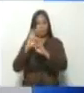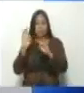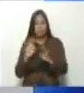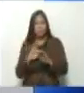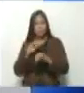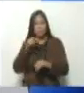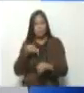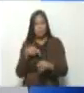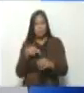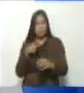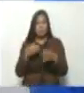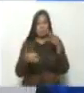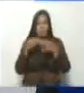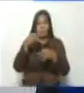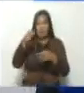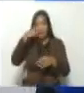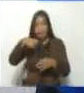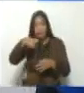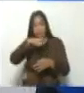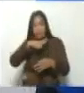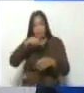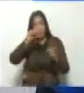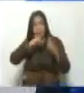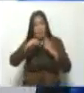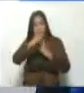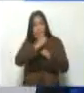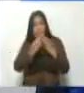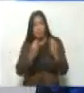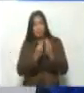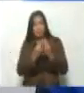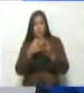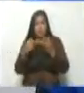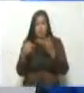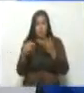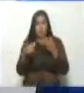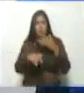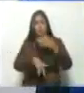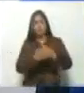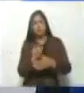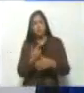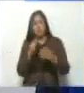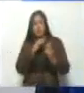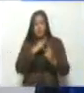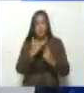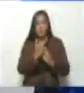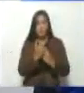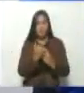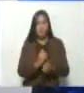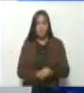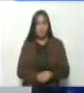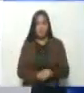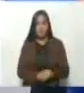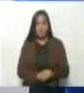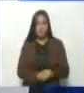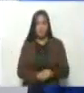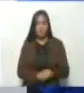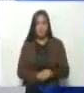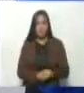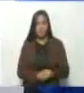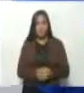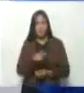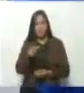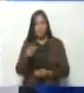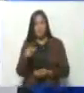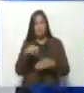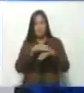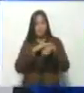de los fiscales ambientales, que se trabaja en conjunto con el Ministerio de Ecosocialismo, la Universidad del Ambiente, los organismos de seguridad y el